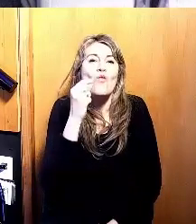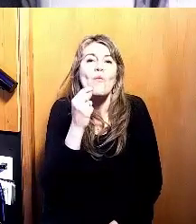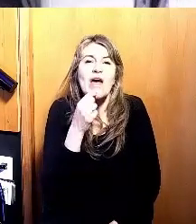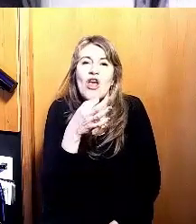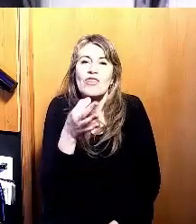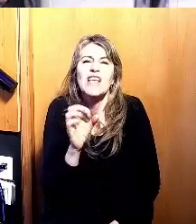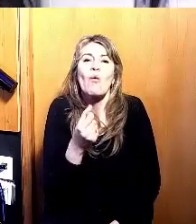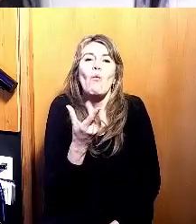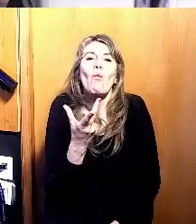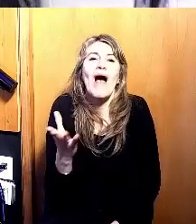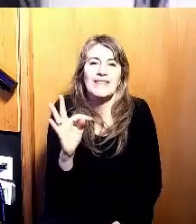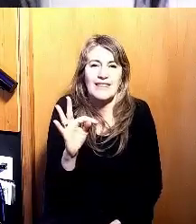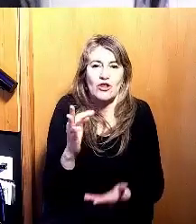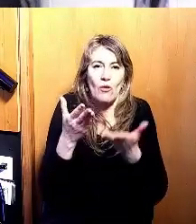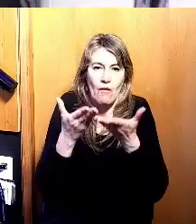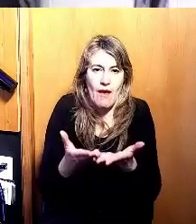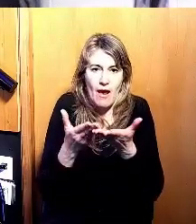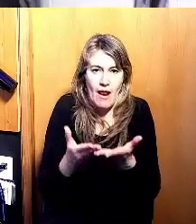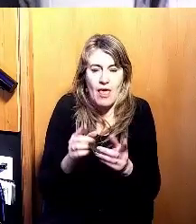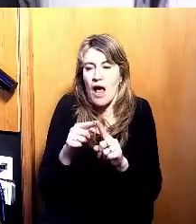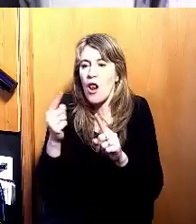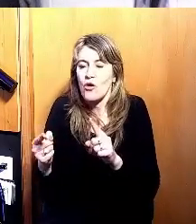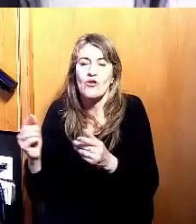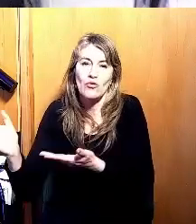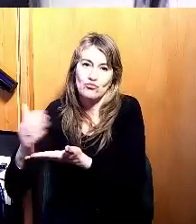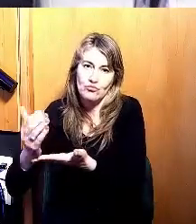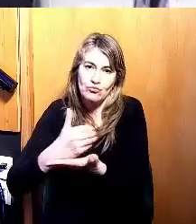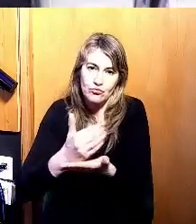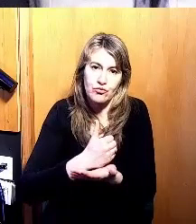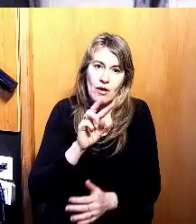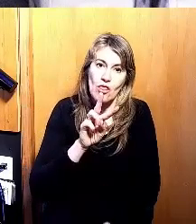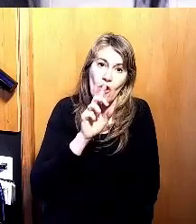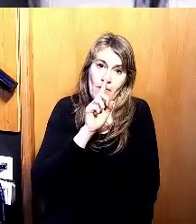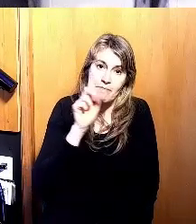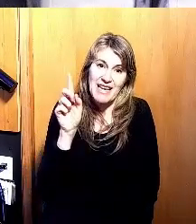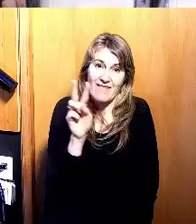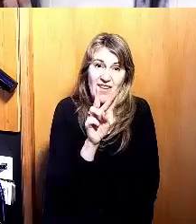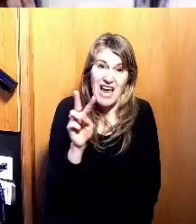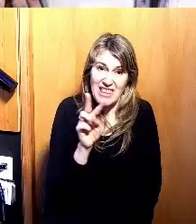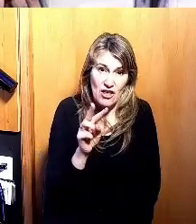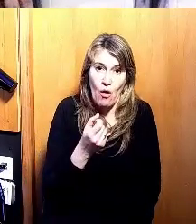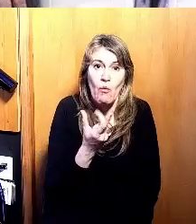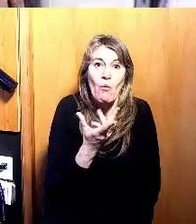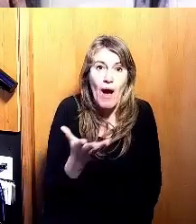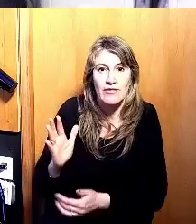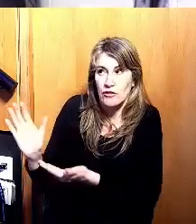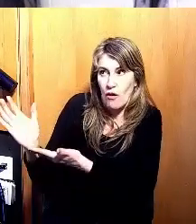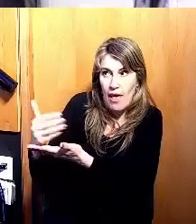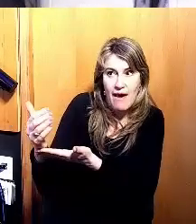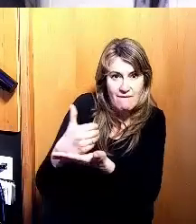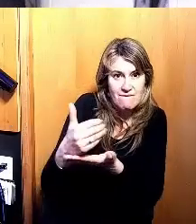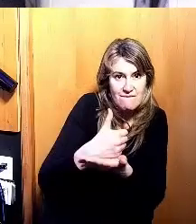un número más grande a la derecha que es lo recogido desde principios del 2022 por estos tres programas que les señalé,